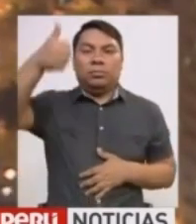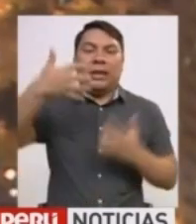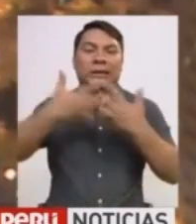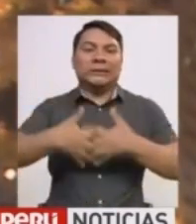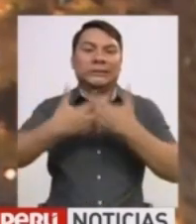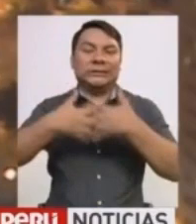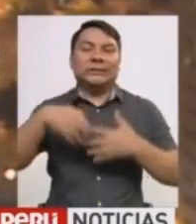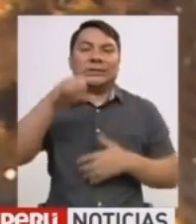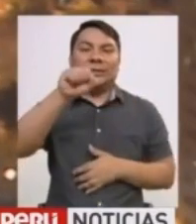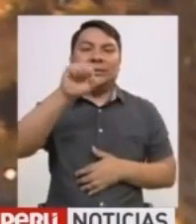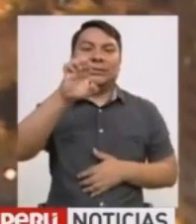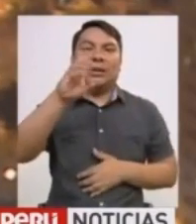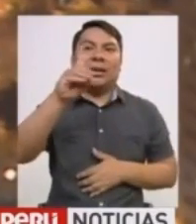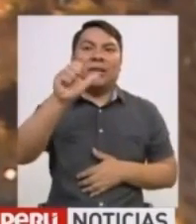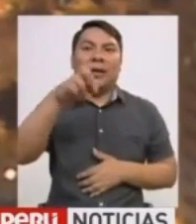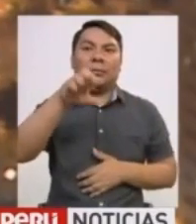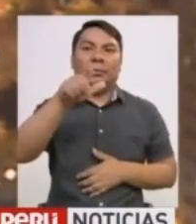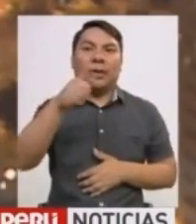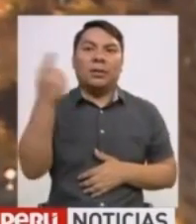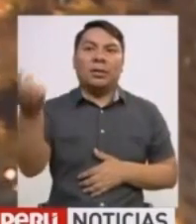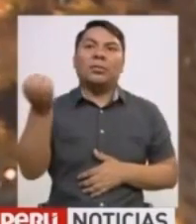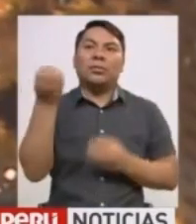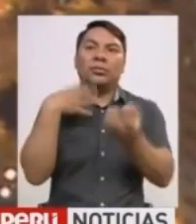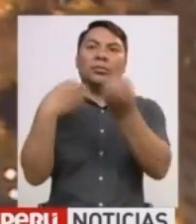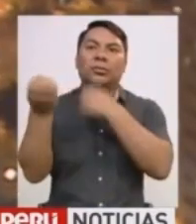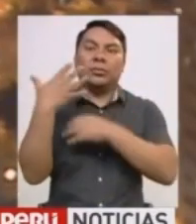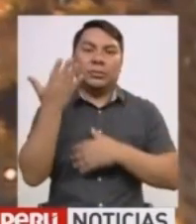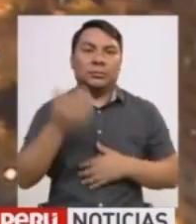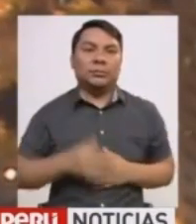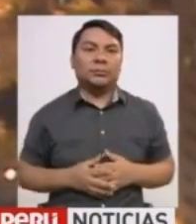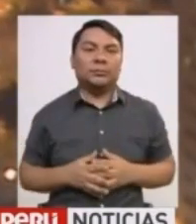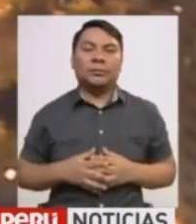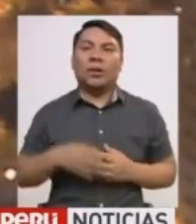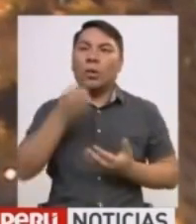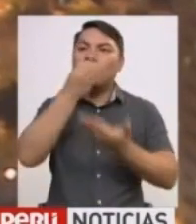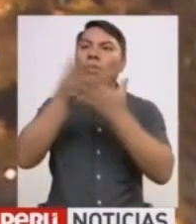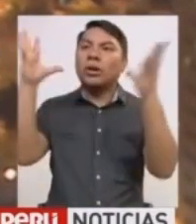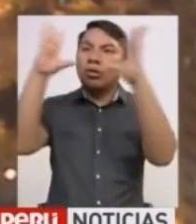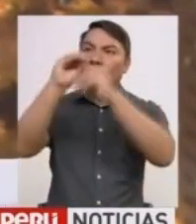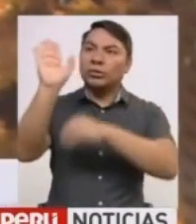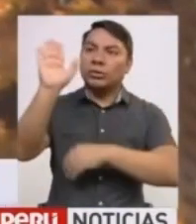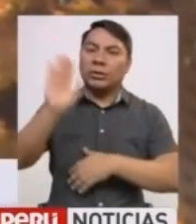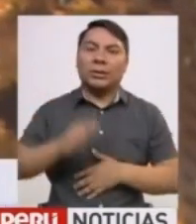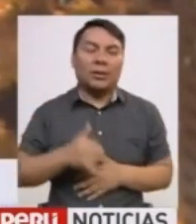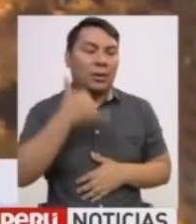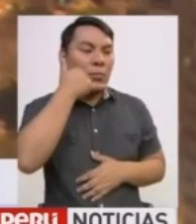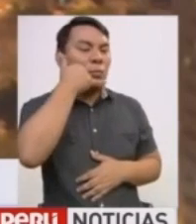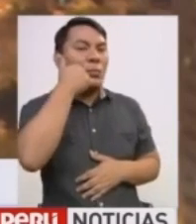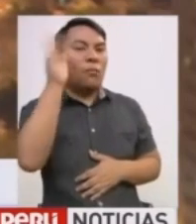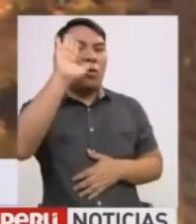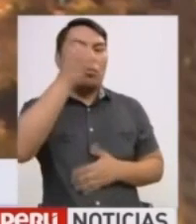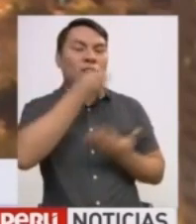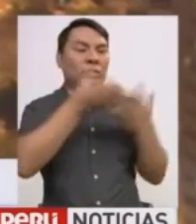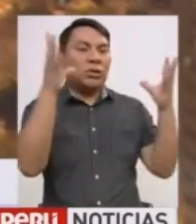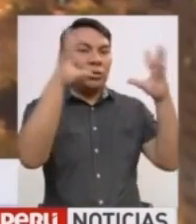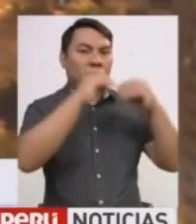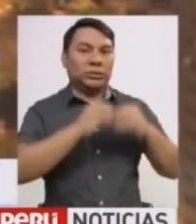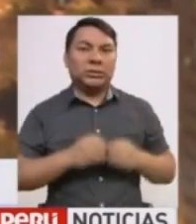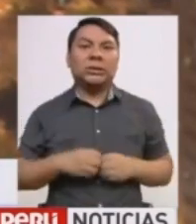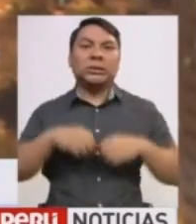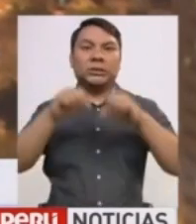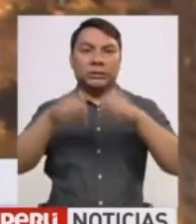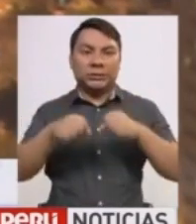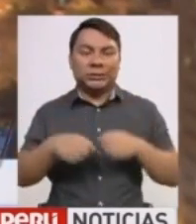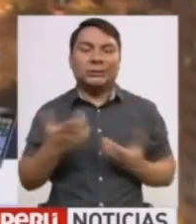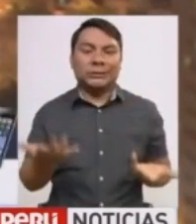Sedapal, para que nos pueda dar mucho más información. Muy buenas noches. Muy buenas noches, Paola. Bueno, quizás lo primero